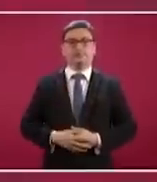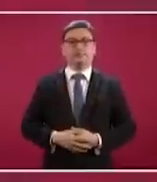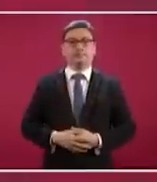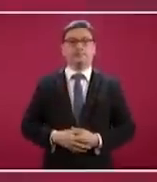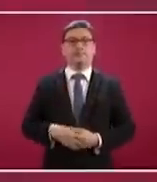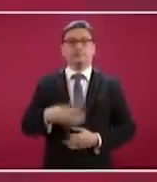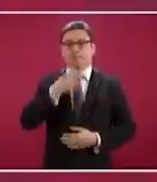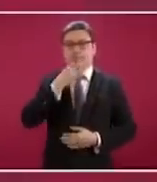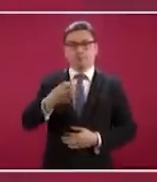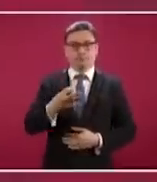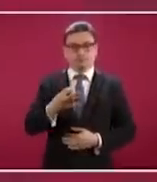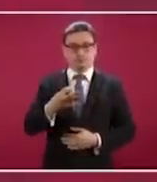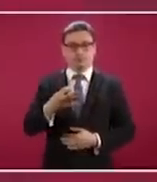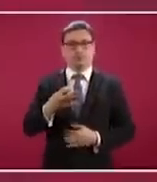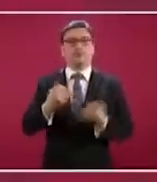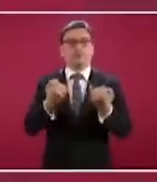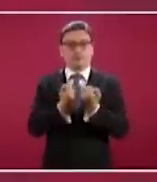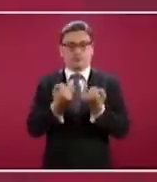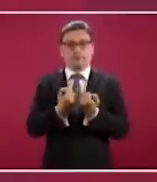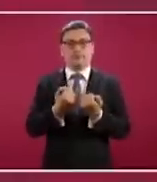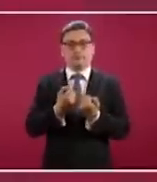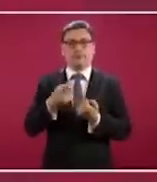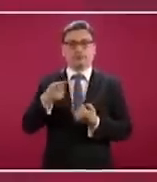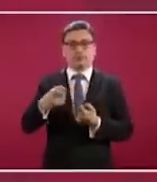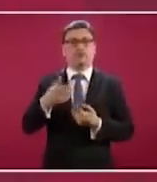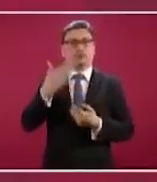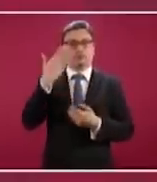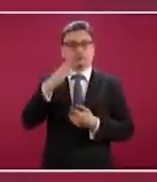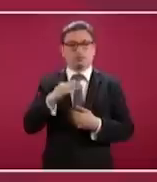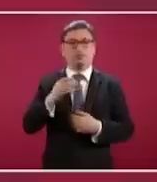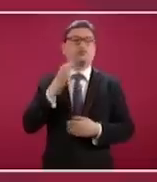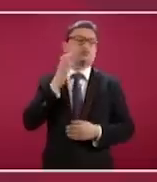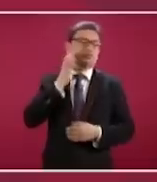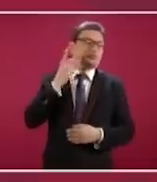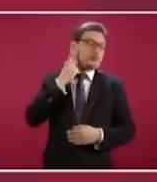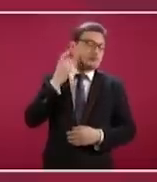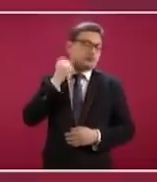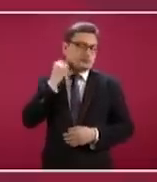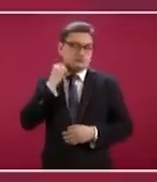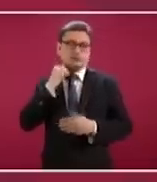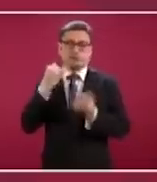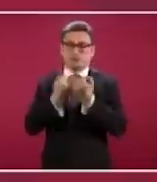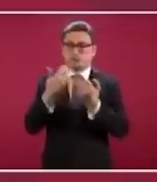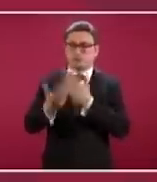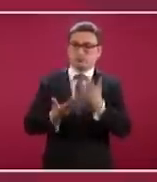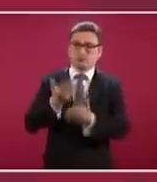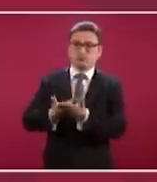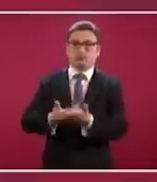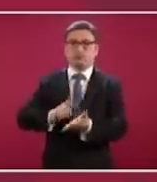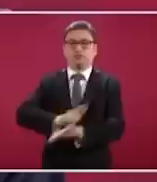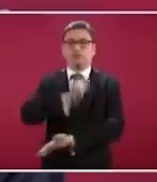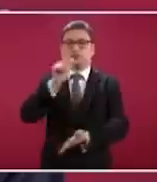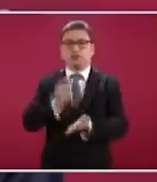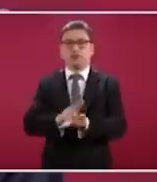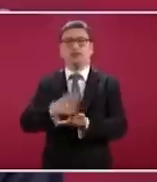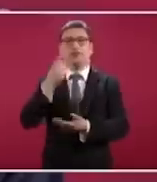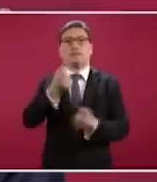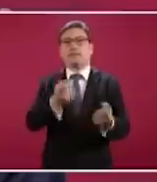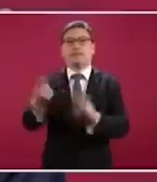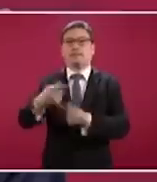les informo que está en el Congreso una ley de amnistía